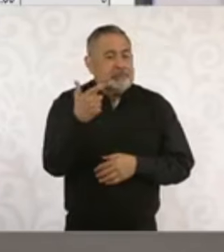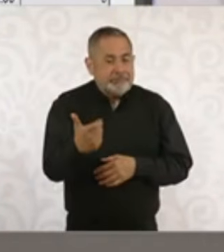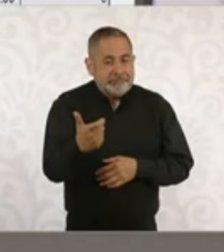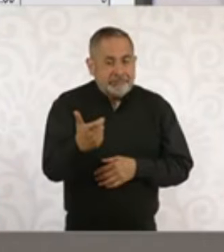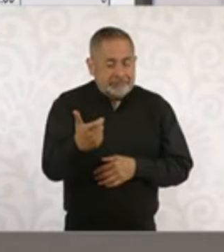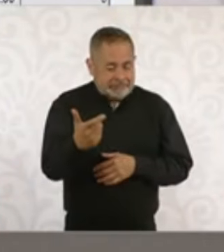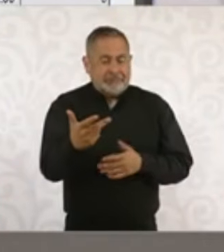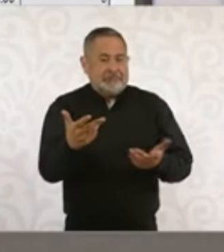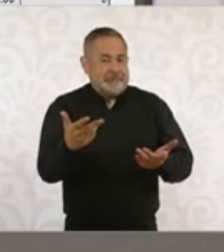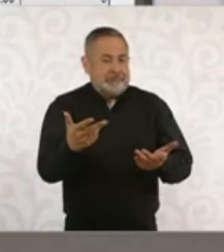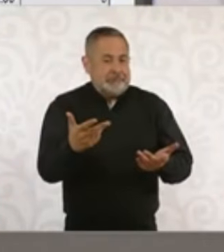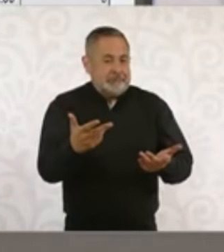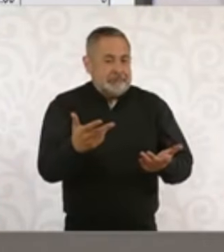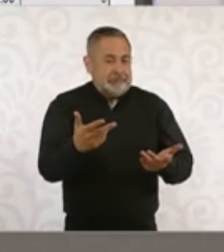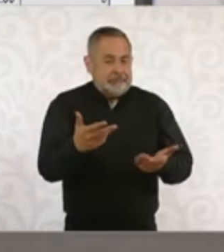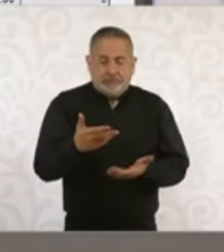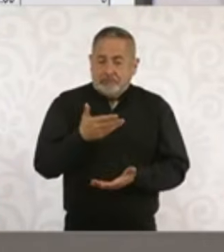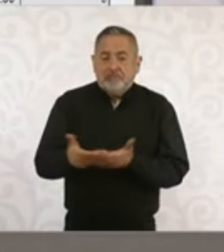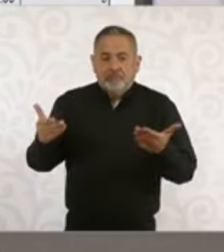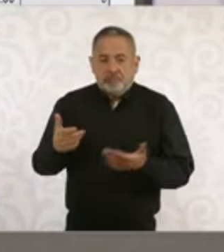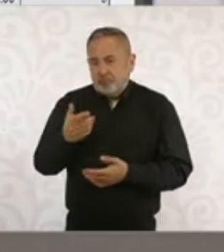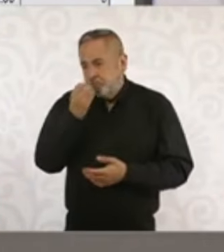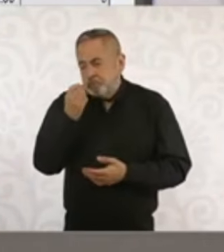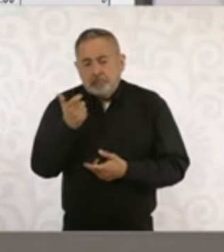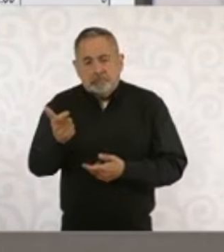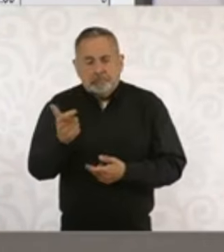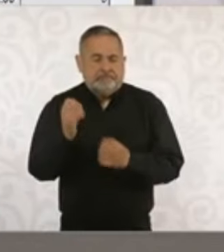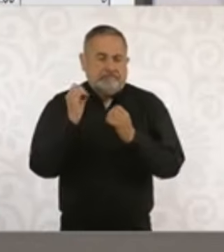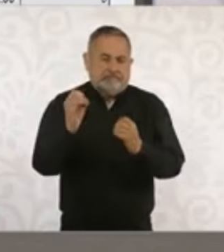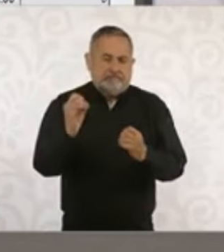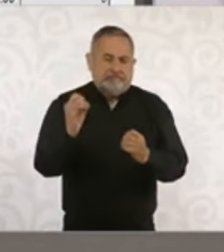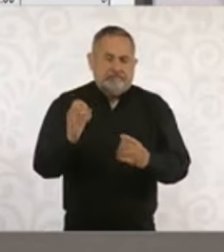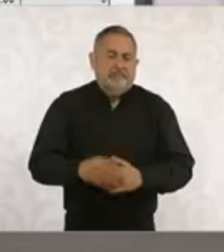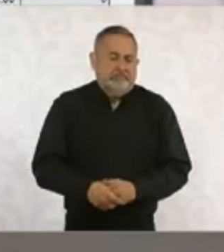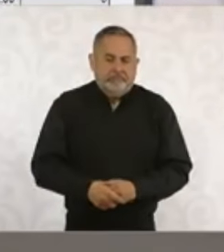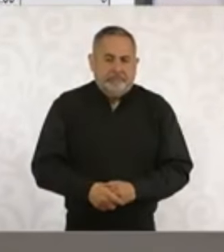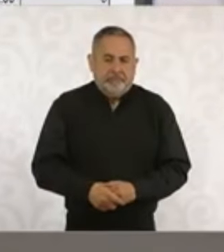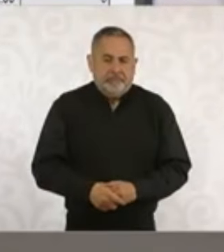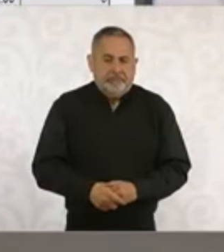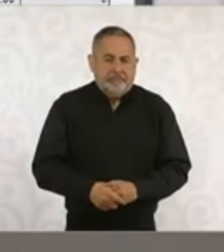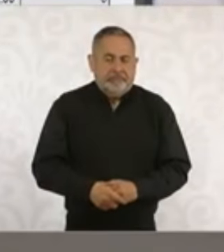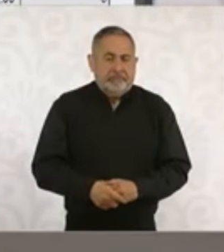5,341,162 pesos. Ahora, 0.